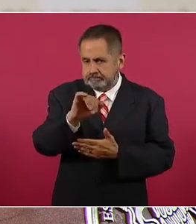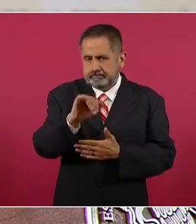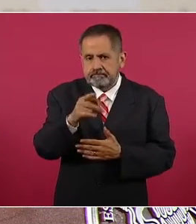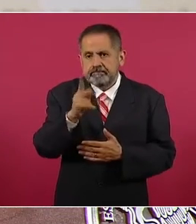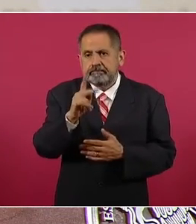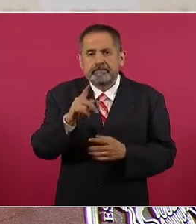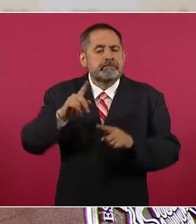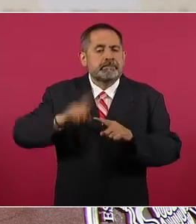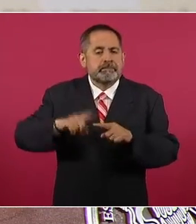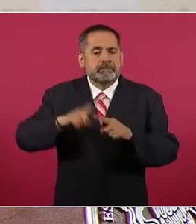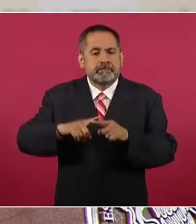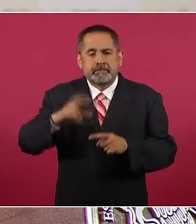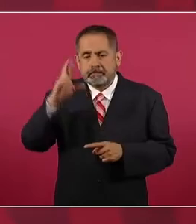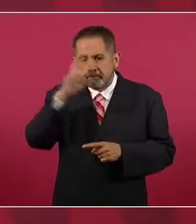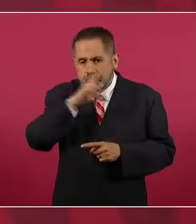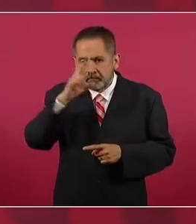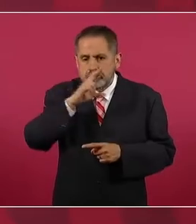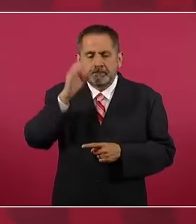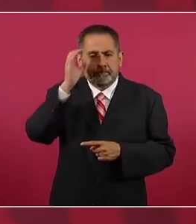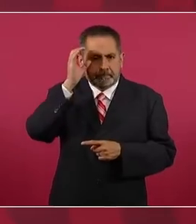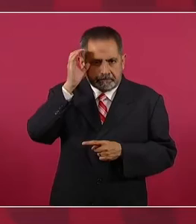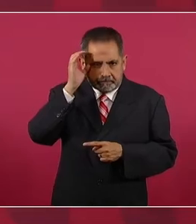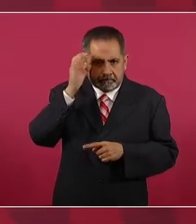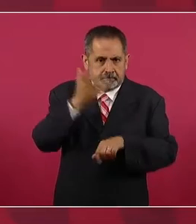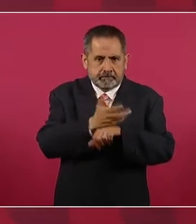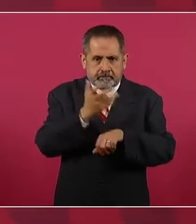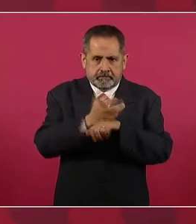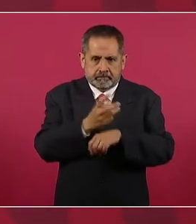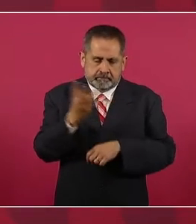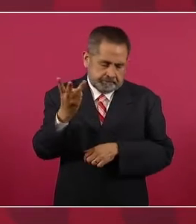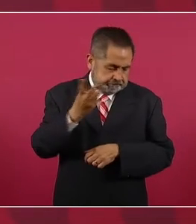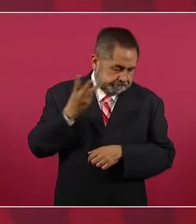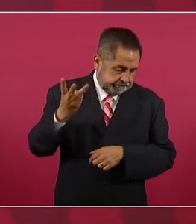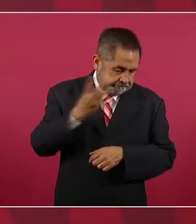principalmente Rusia, China y Estados Unidos,